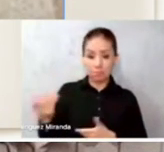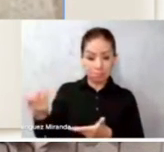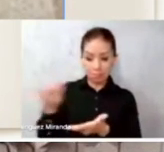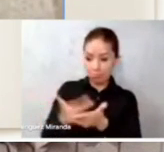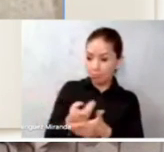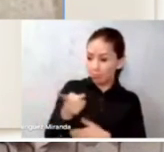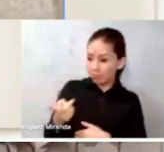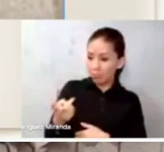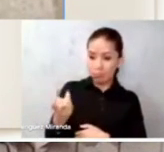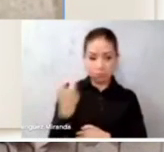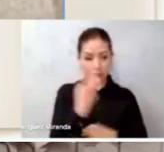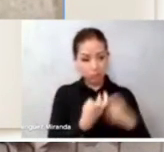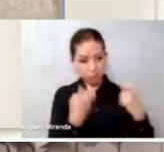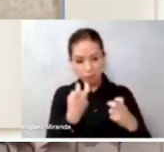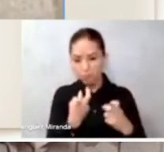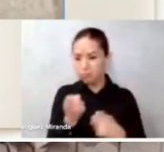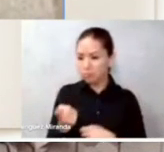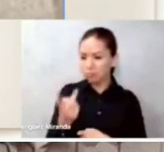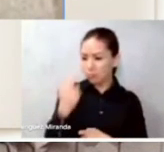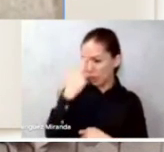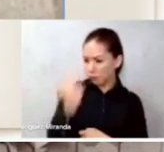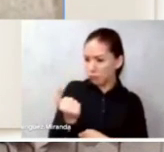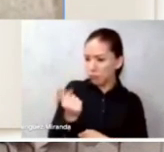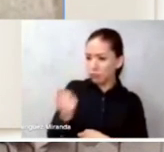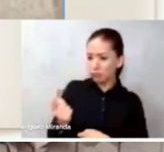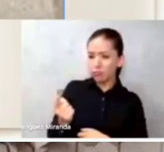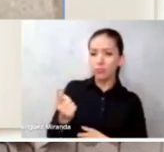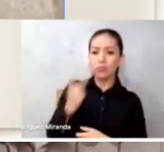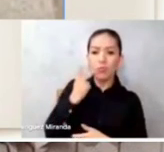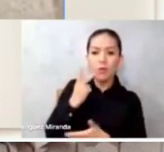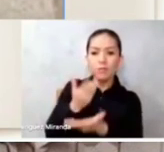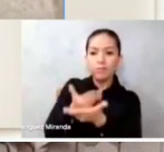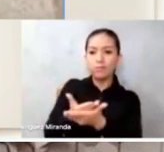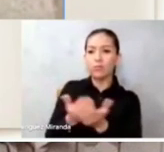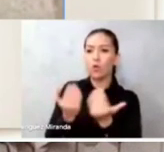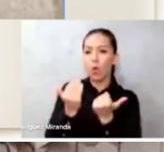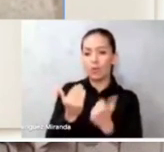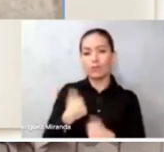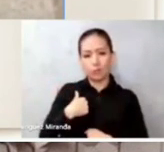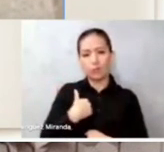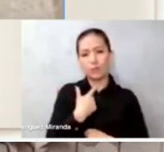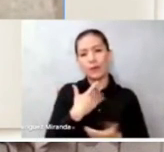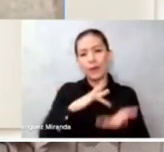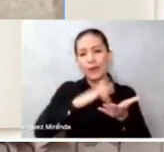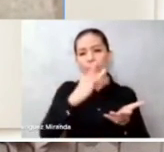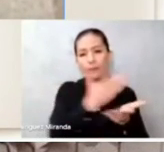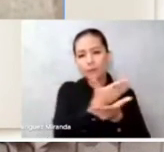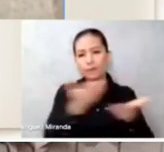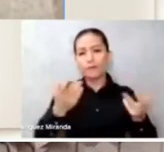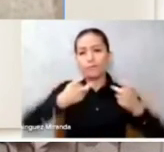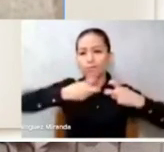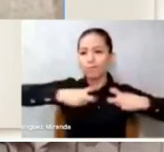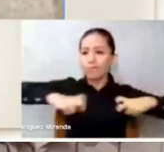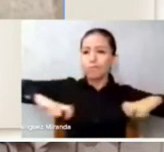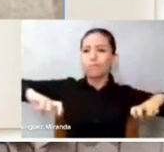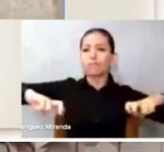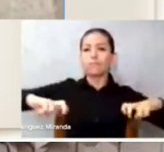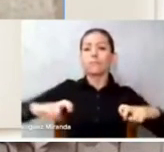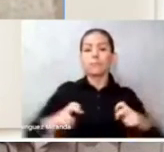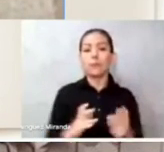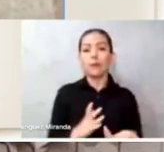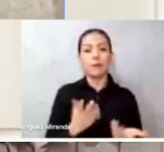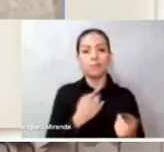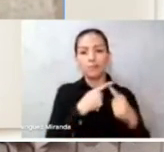agravio. Agradezco la disposición y apertura de mis compañeros, la magistrada y los magistrados, respecto a comentarios